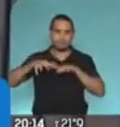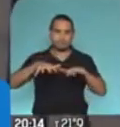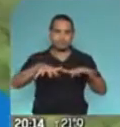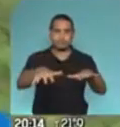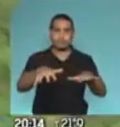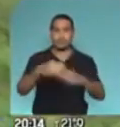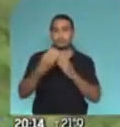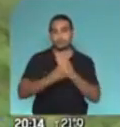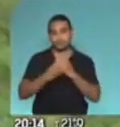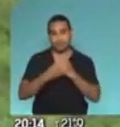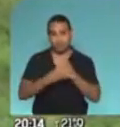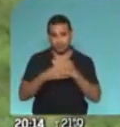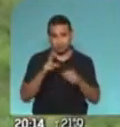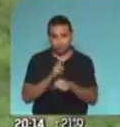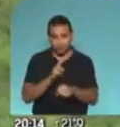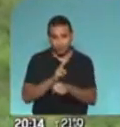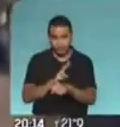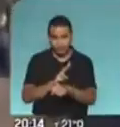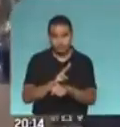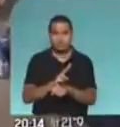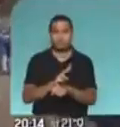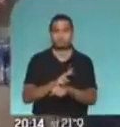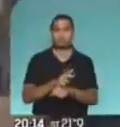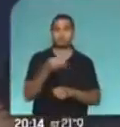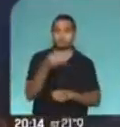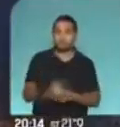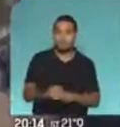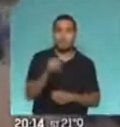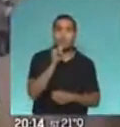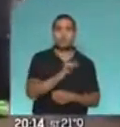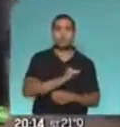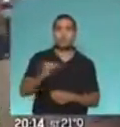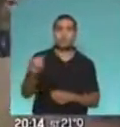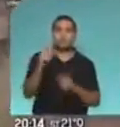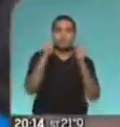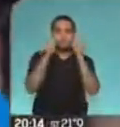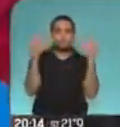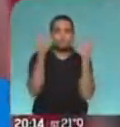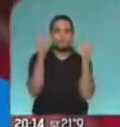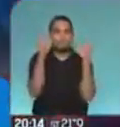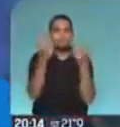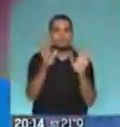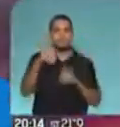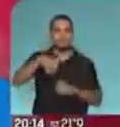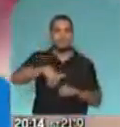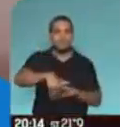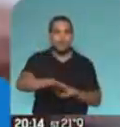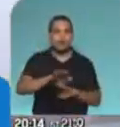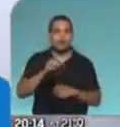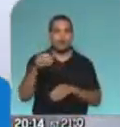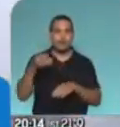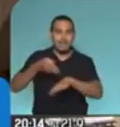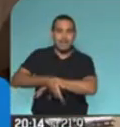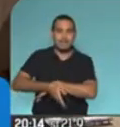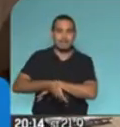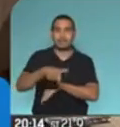el ministerio de seguridad lo concreto que esta denuncia alertaba sobre el posible ingreso al país de